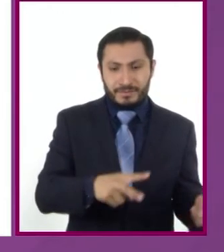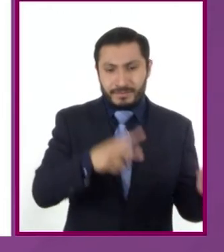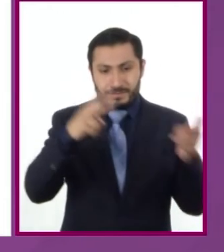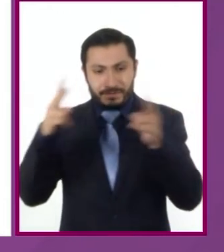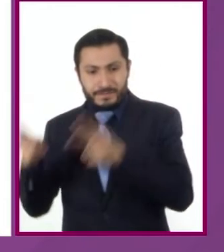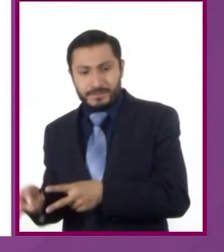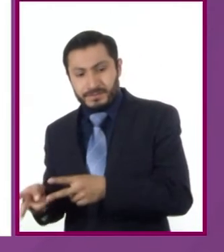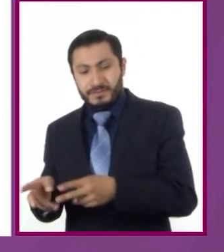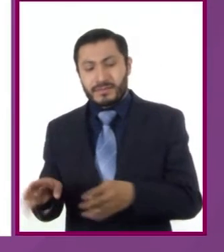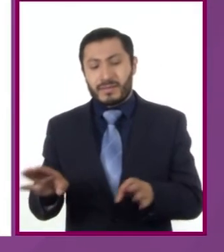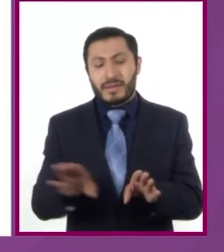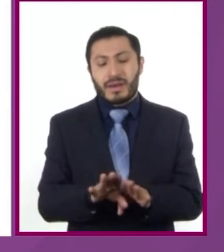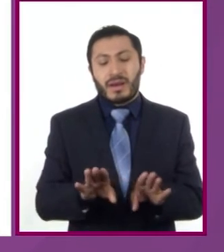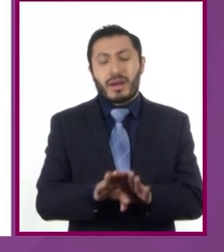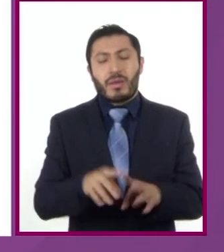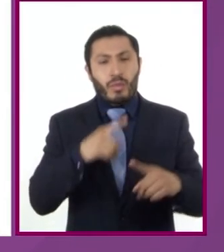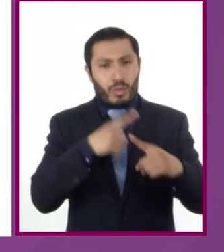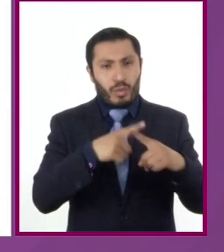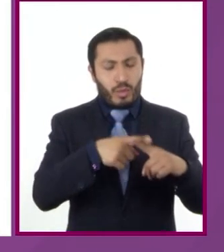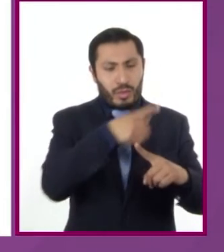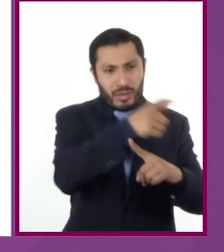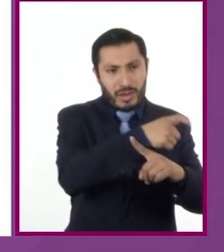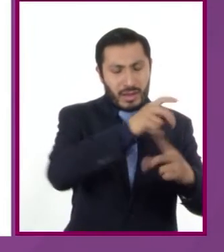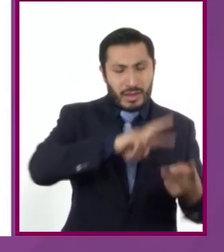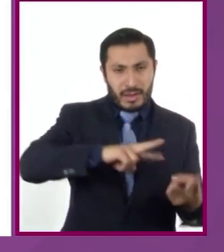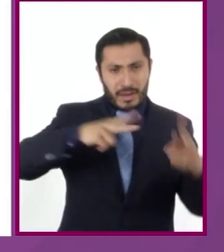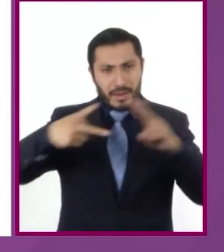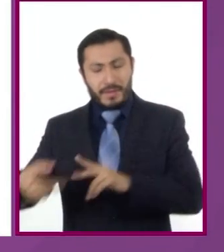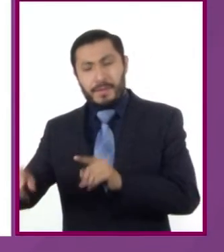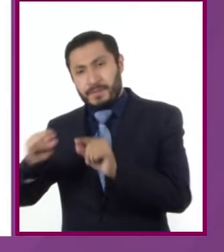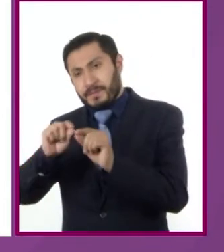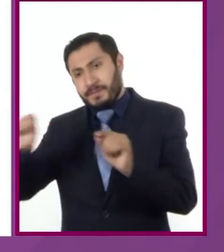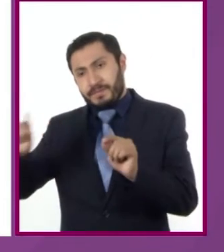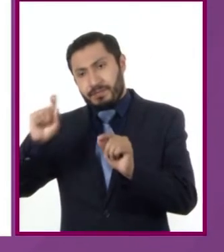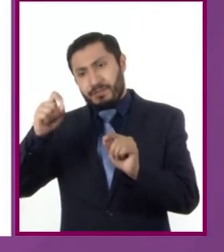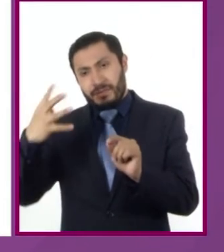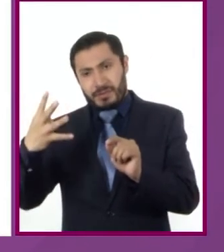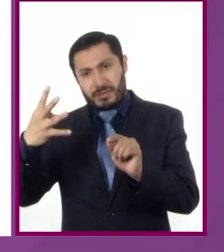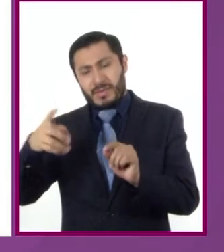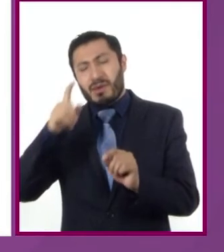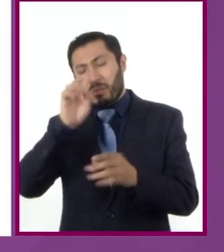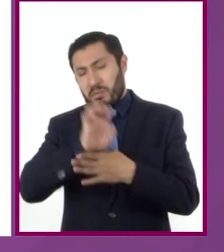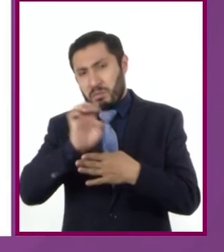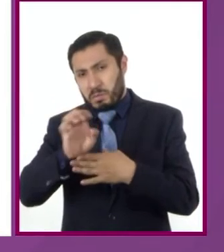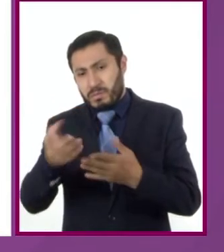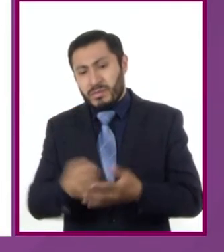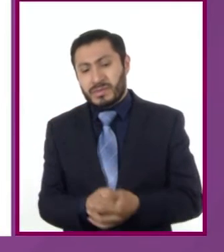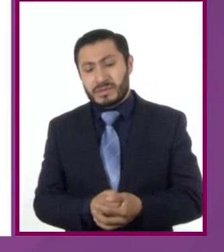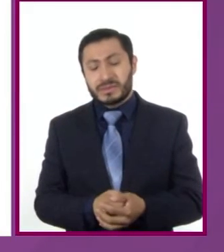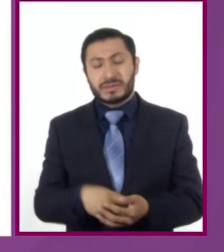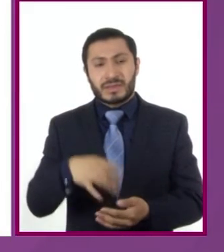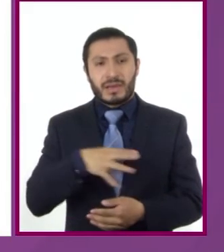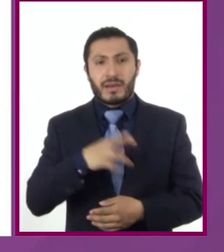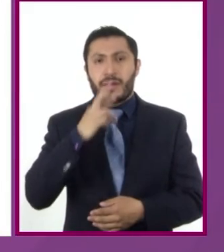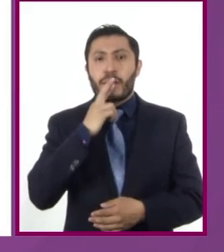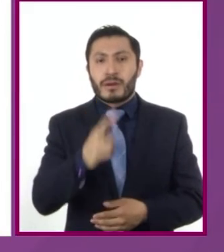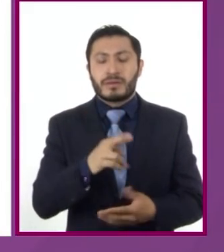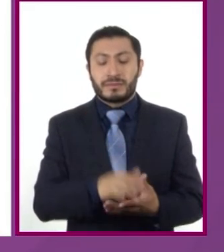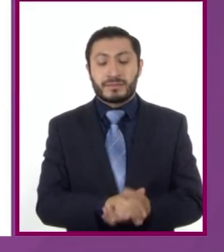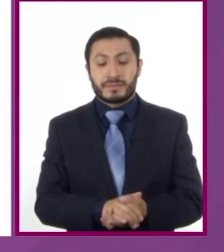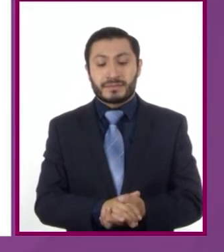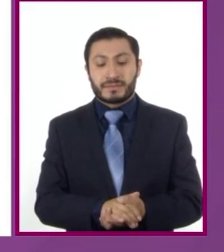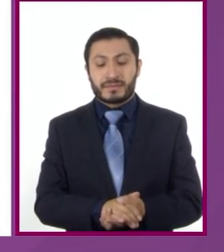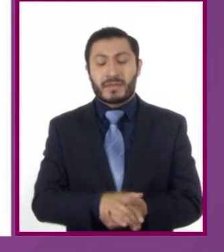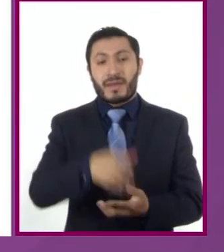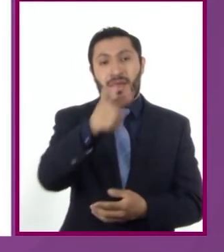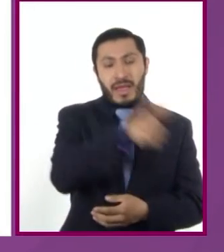está multiplicando con x, ahora pasará dividiendo con el 24. Entonces, nos queda la expresión